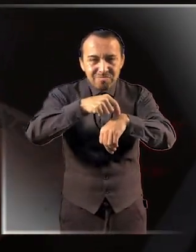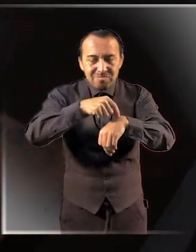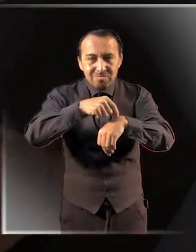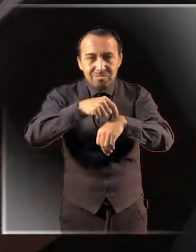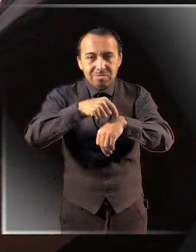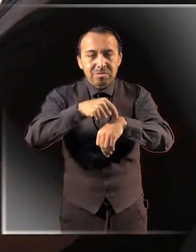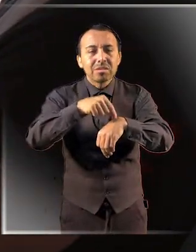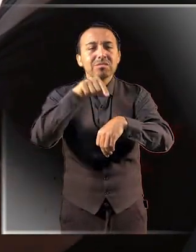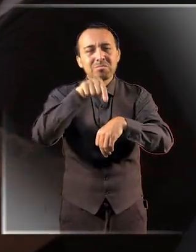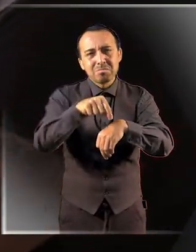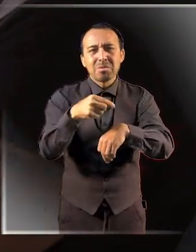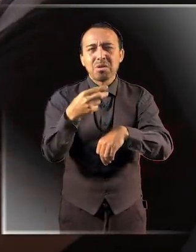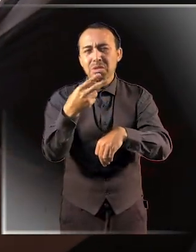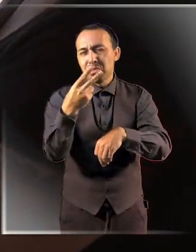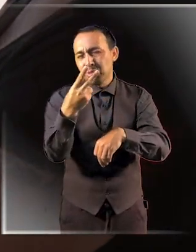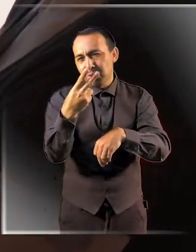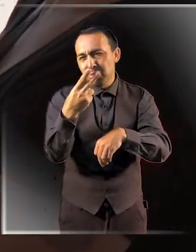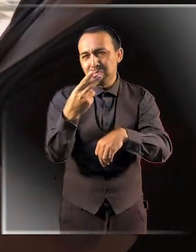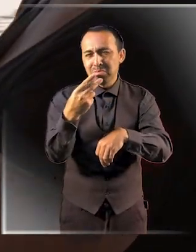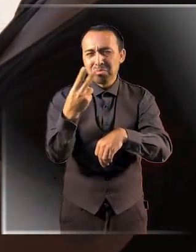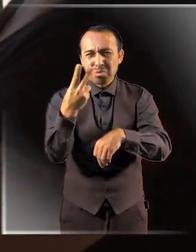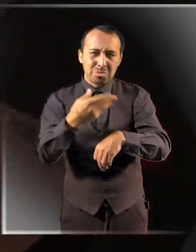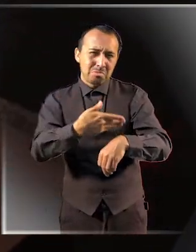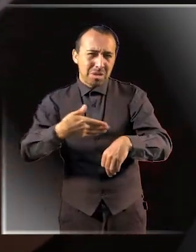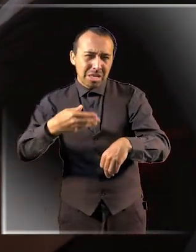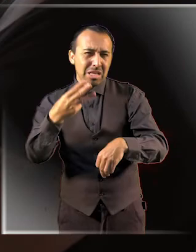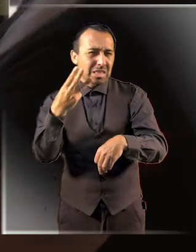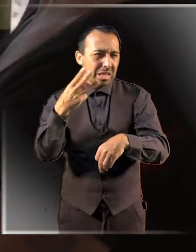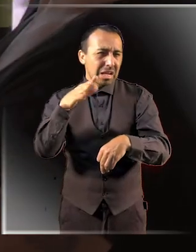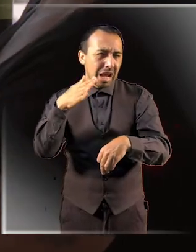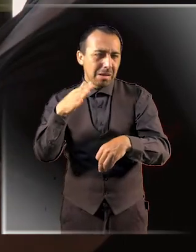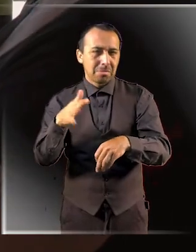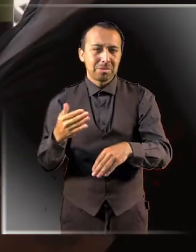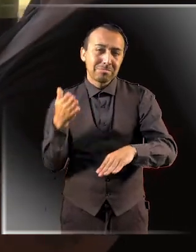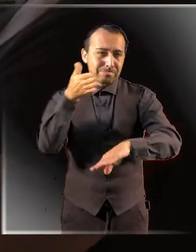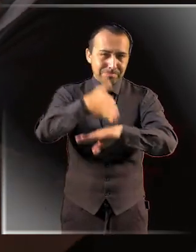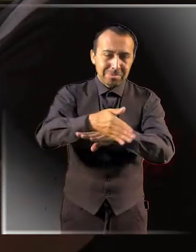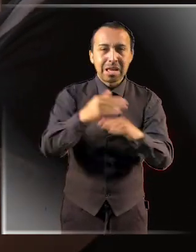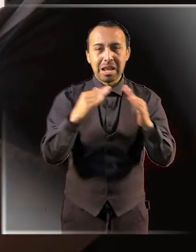hora, está como a las 3, 2, 2:30,